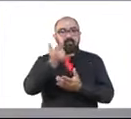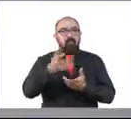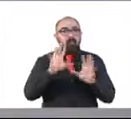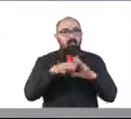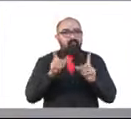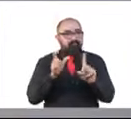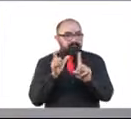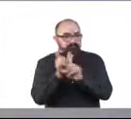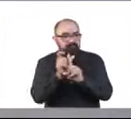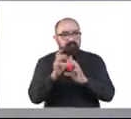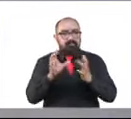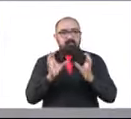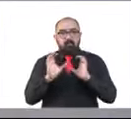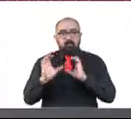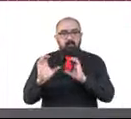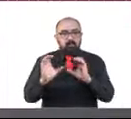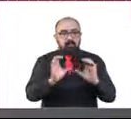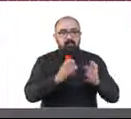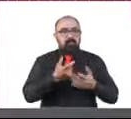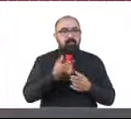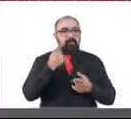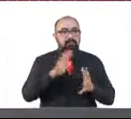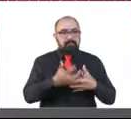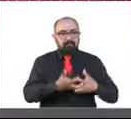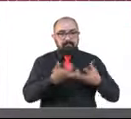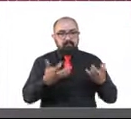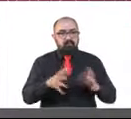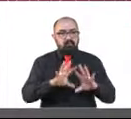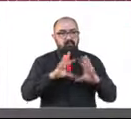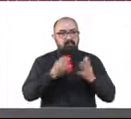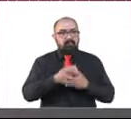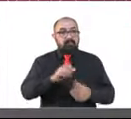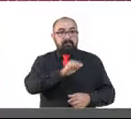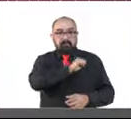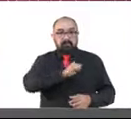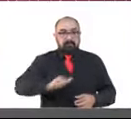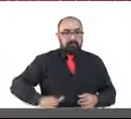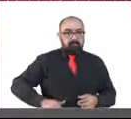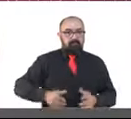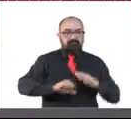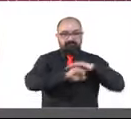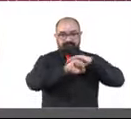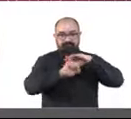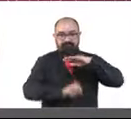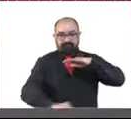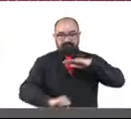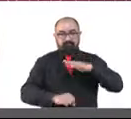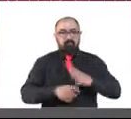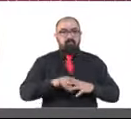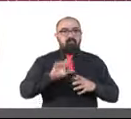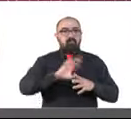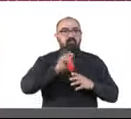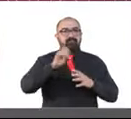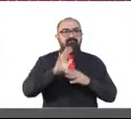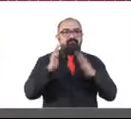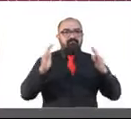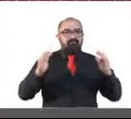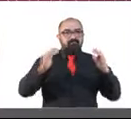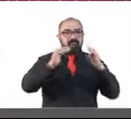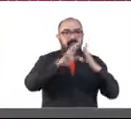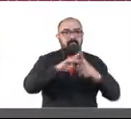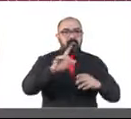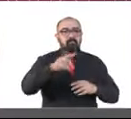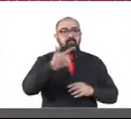conservación son principalmente las alcaldías del sur, una parte de la Sierra de Guadalupe, que está en la Gustavo